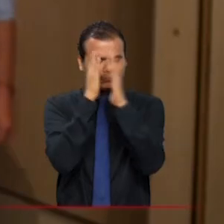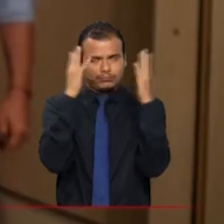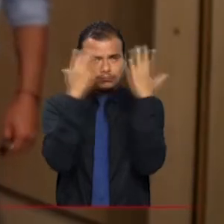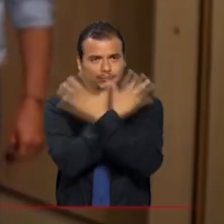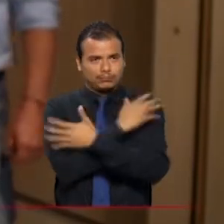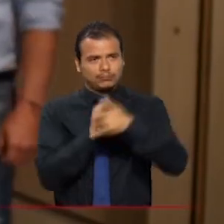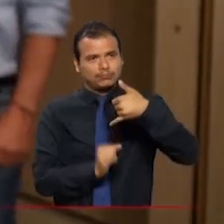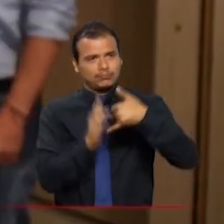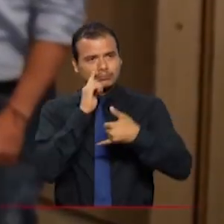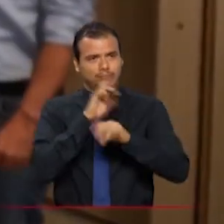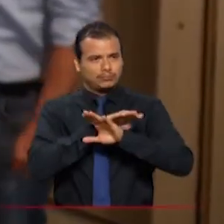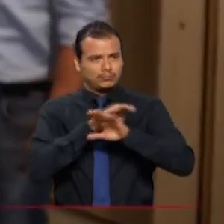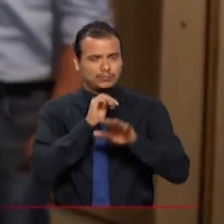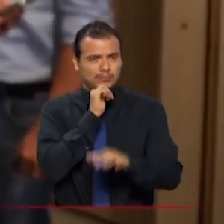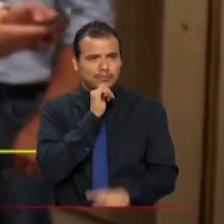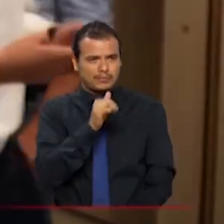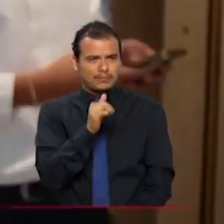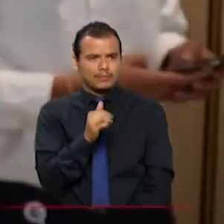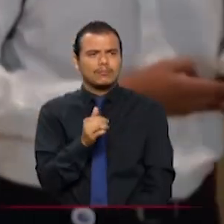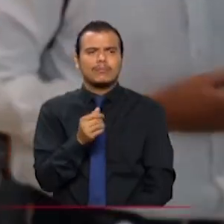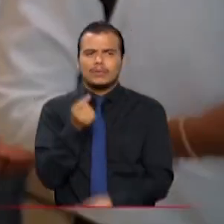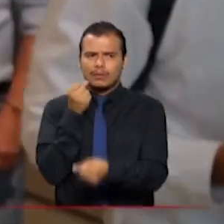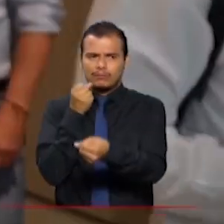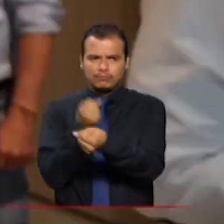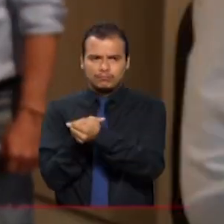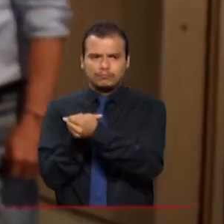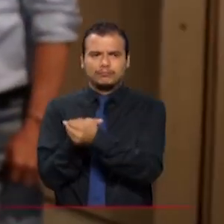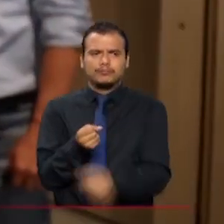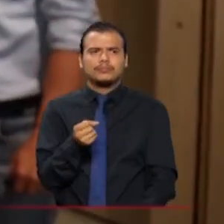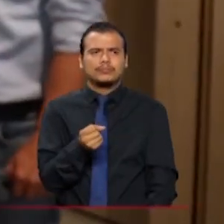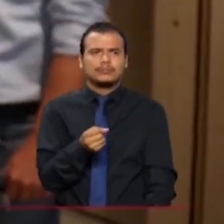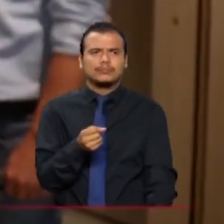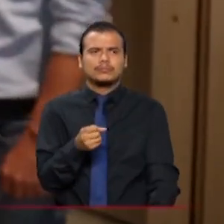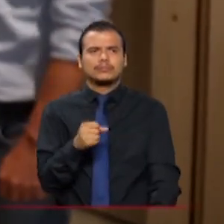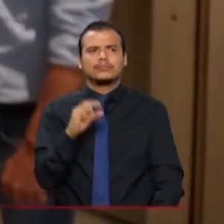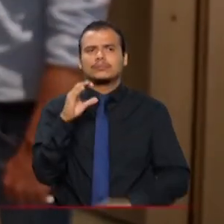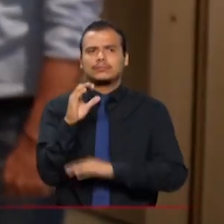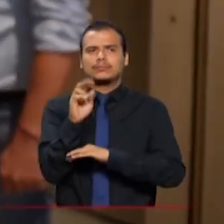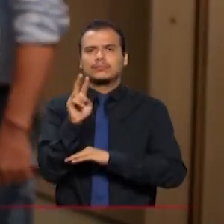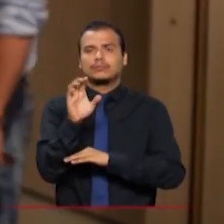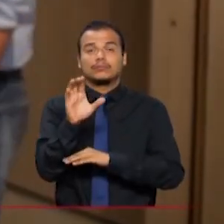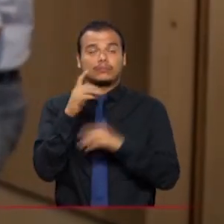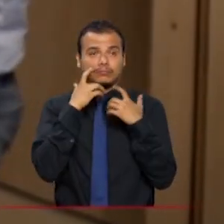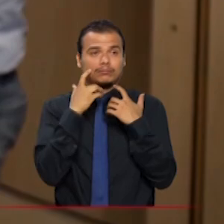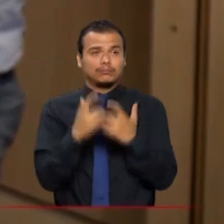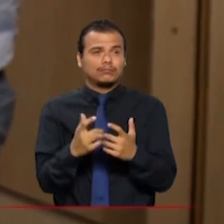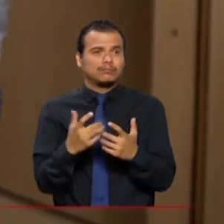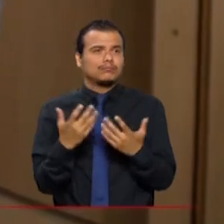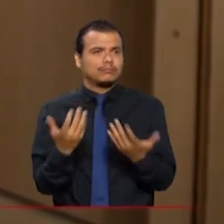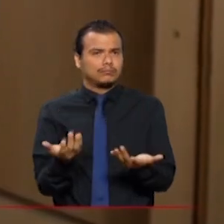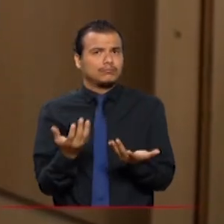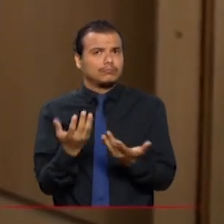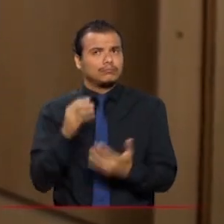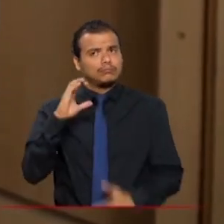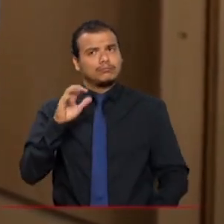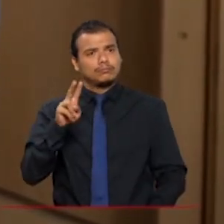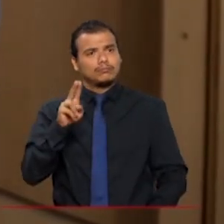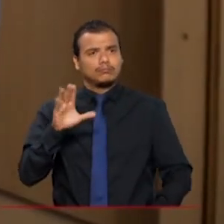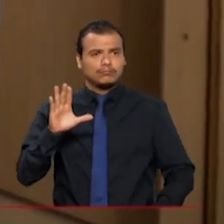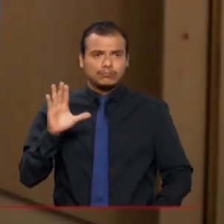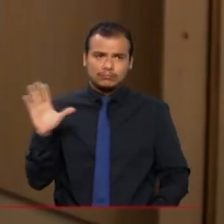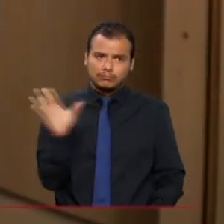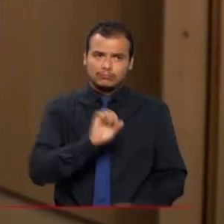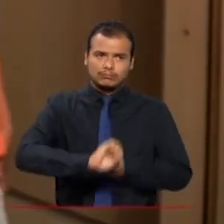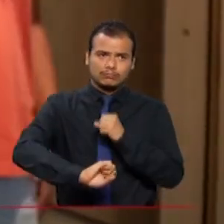región. El respaldo total a la CBC, yo creo que a la CBC nos ha cumplido a todos los vallecaucanos y si nos ha cumplido tenemos que